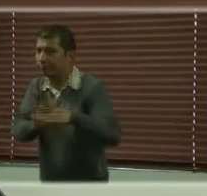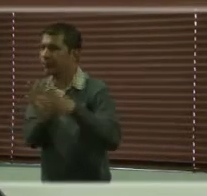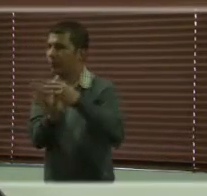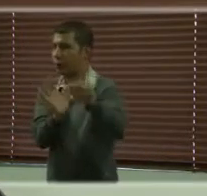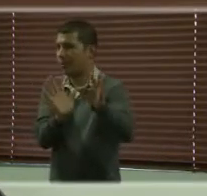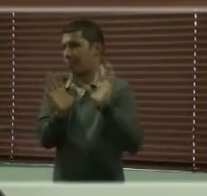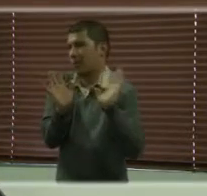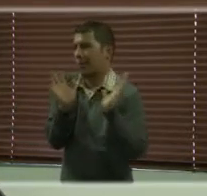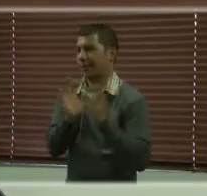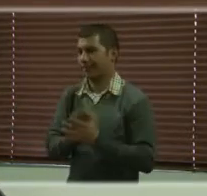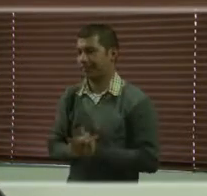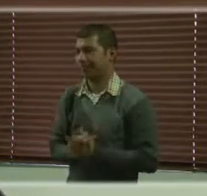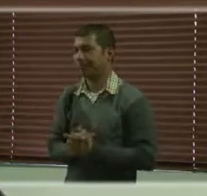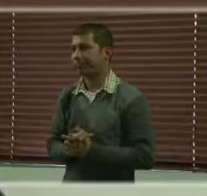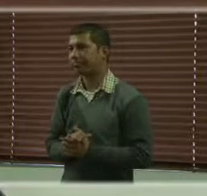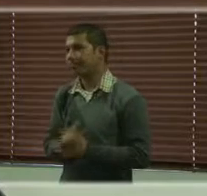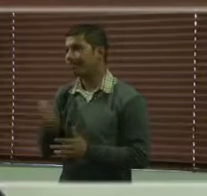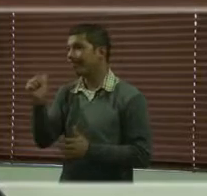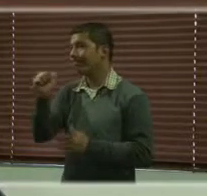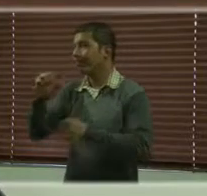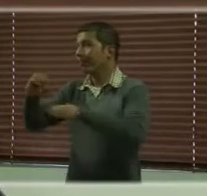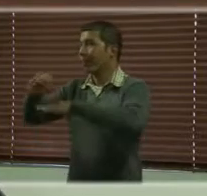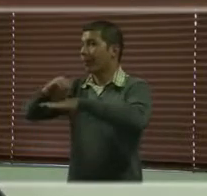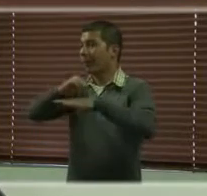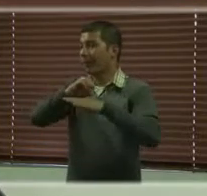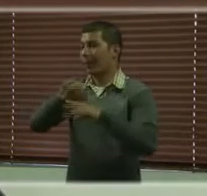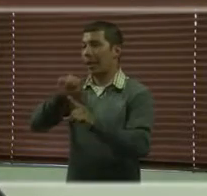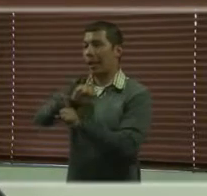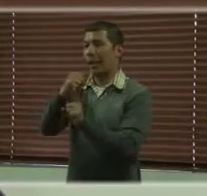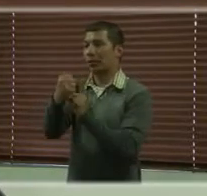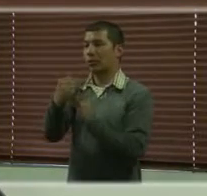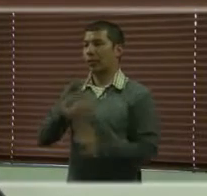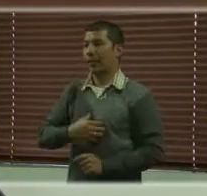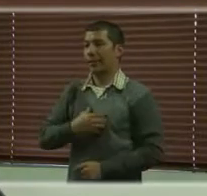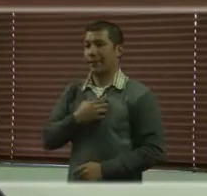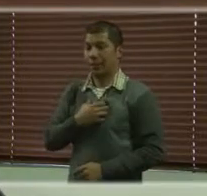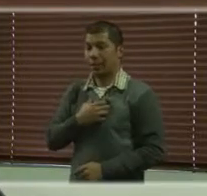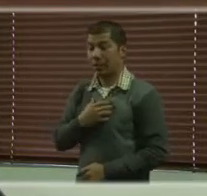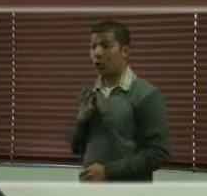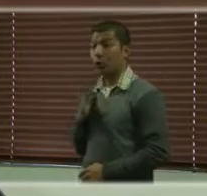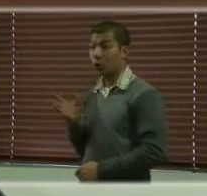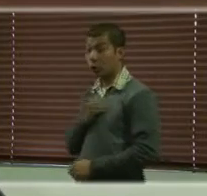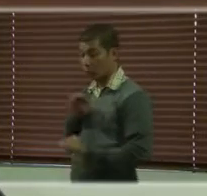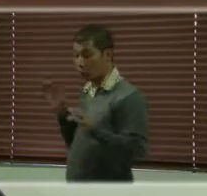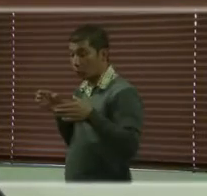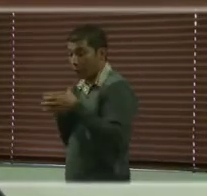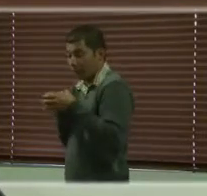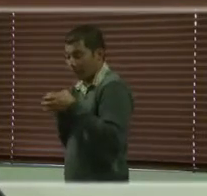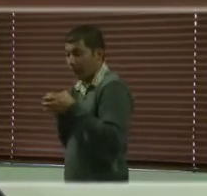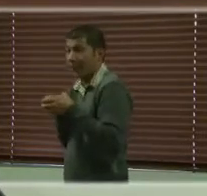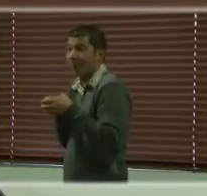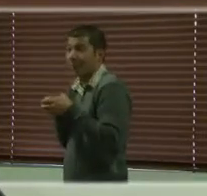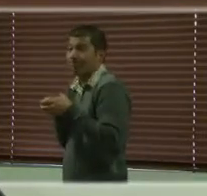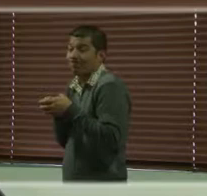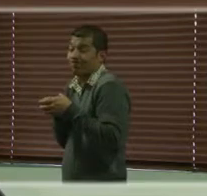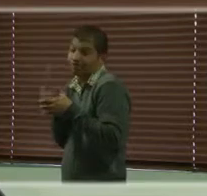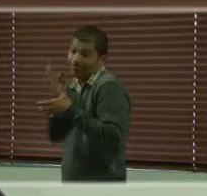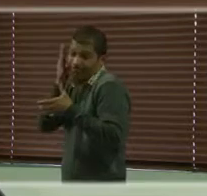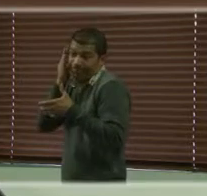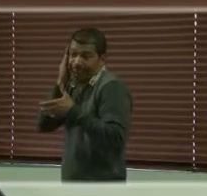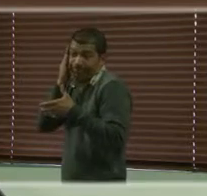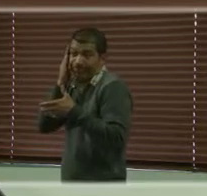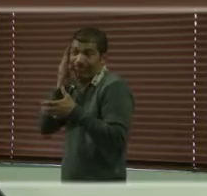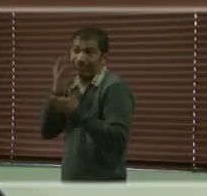avance y la confianza que el comité tiene Precisamente es que sean las organizaciones de sociedad civil